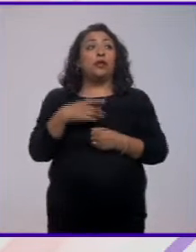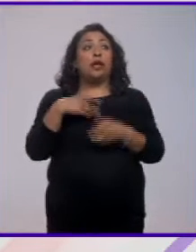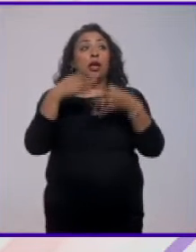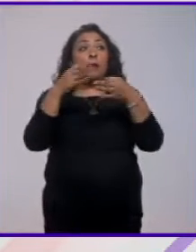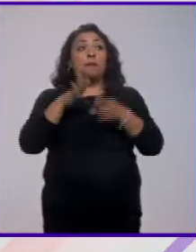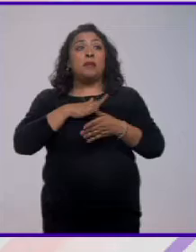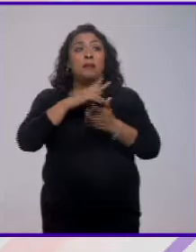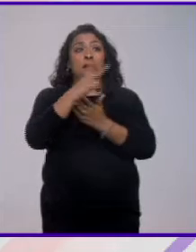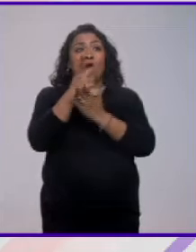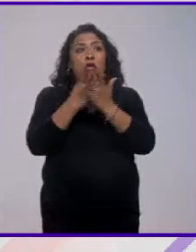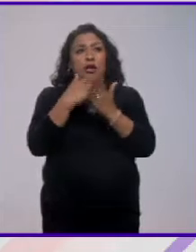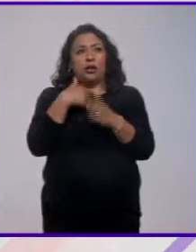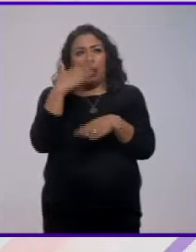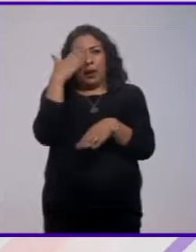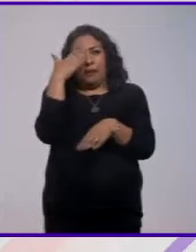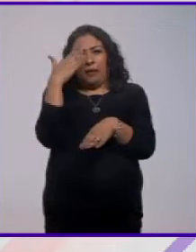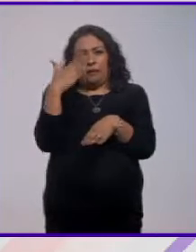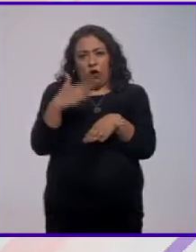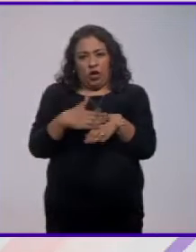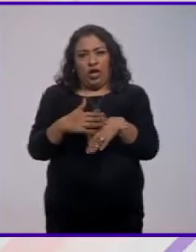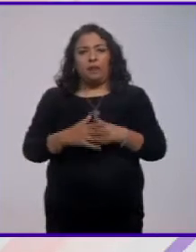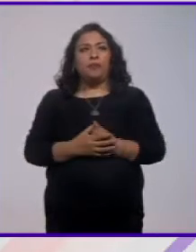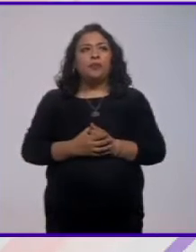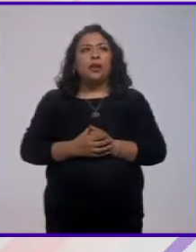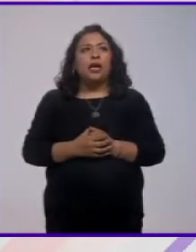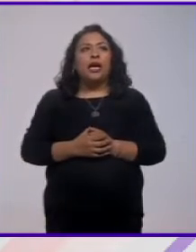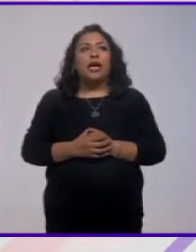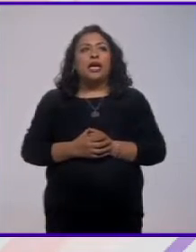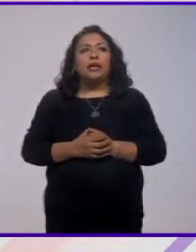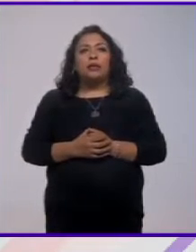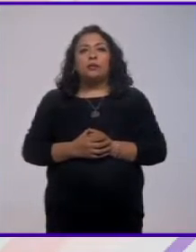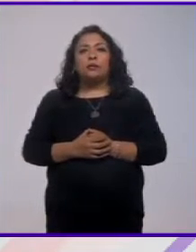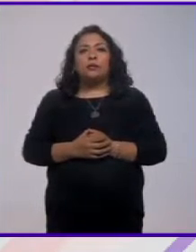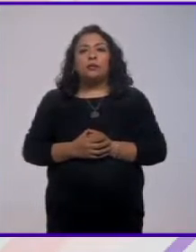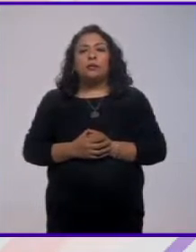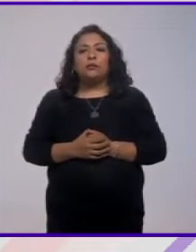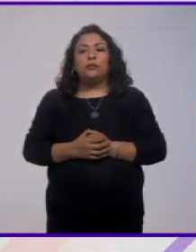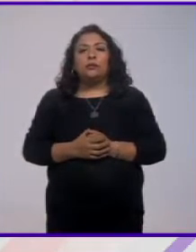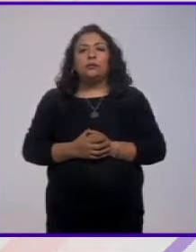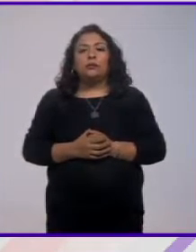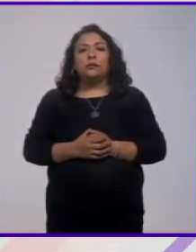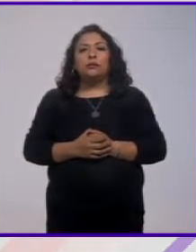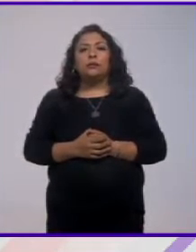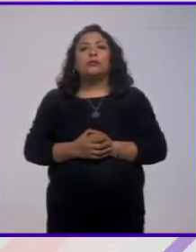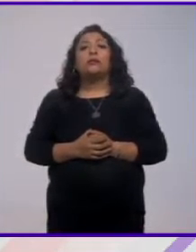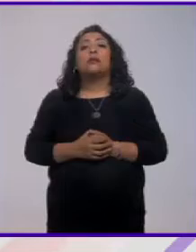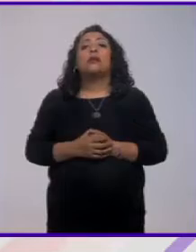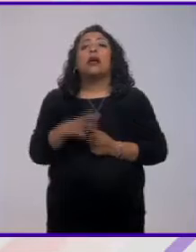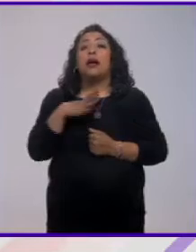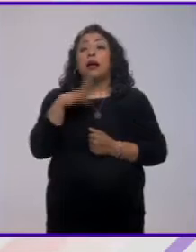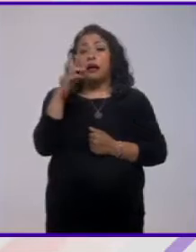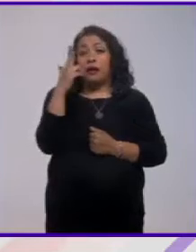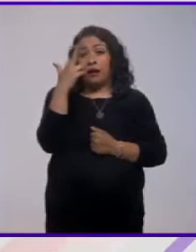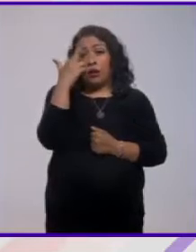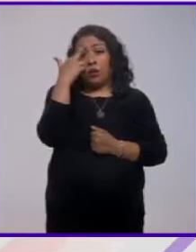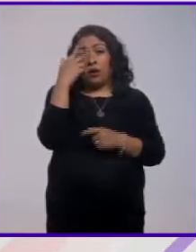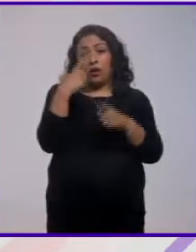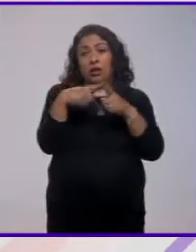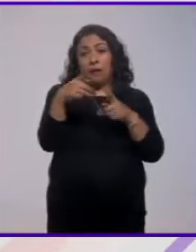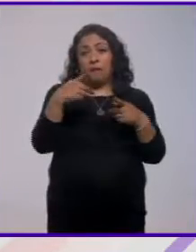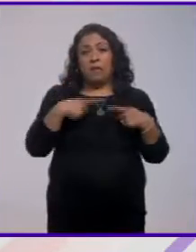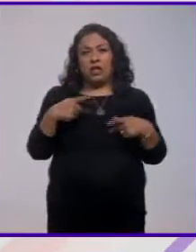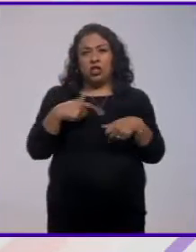my project was a memory of the actors, how they remember Yugoslavia,